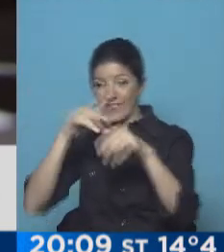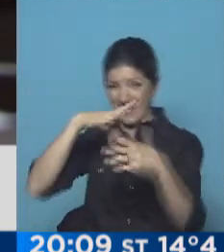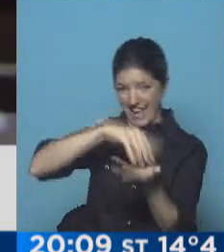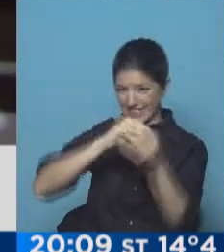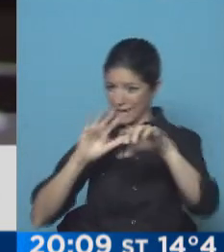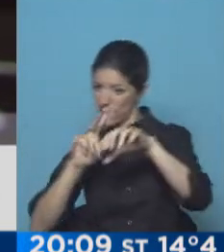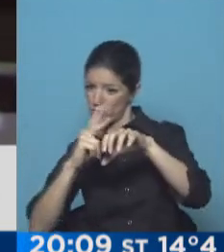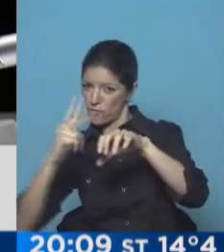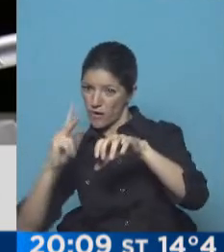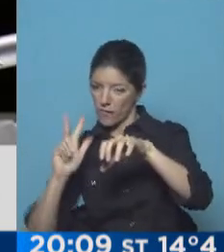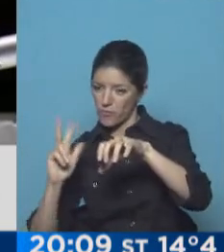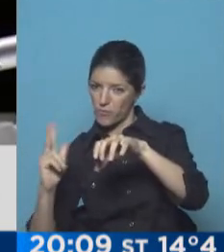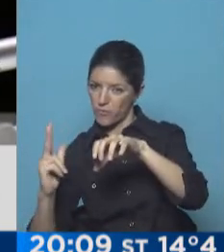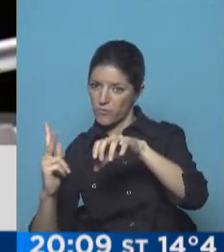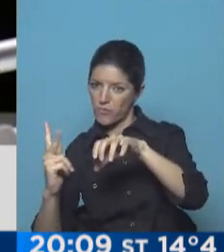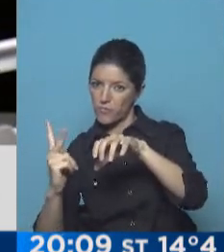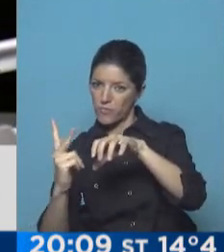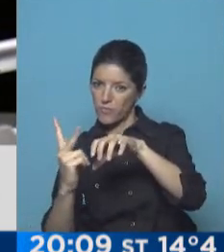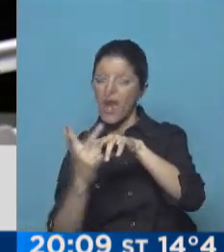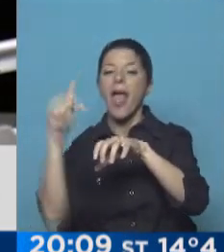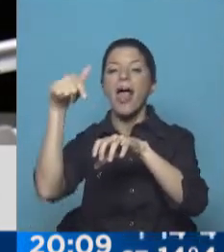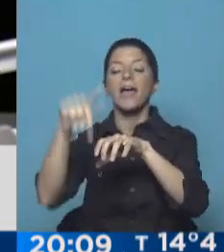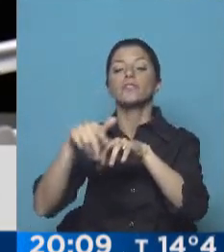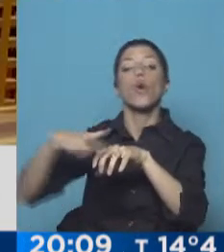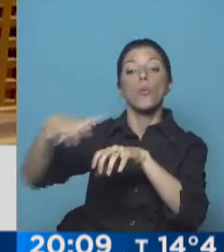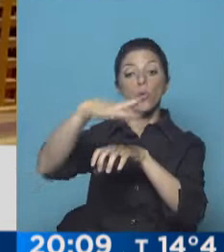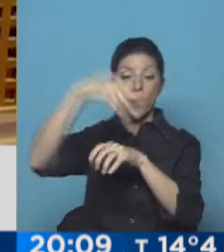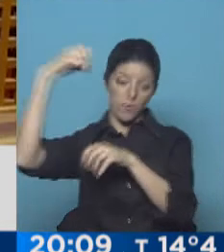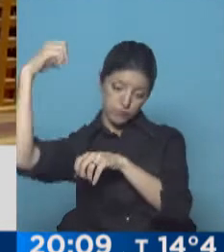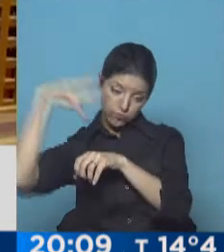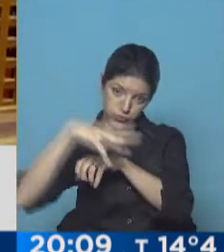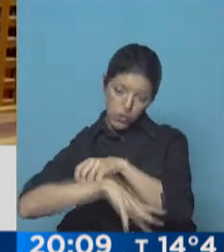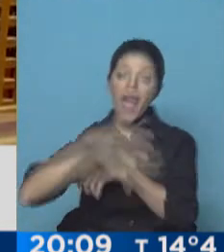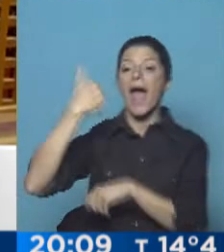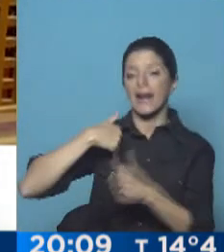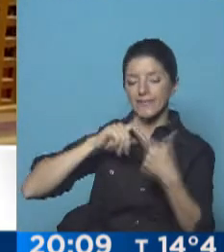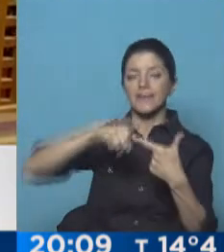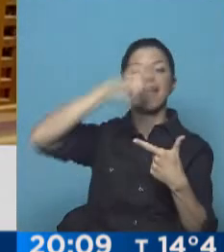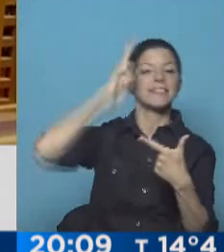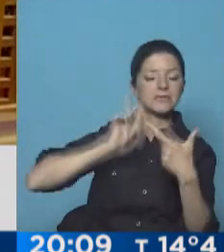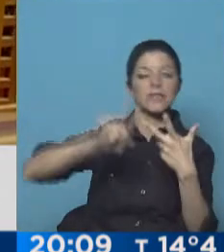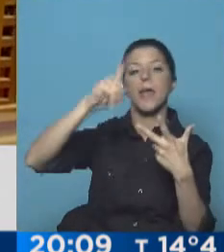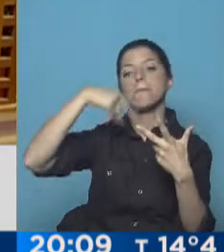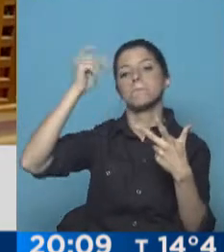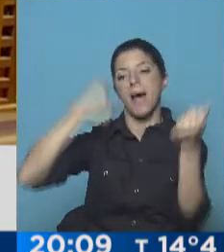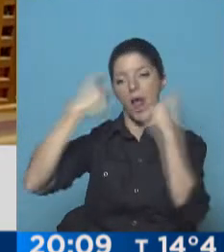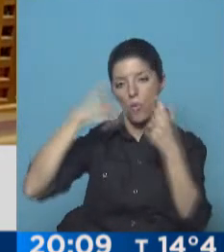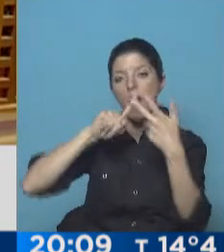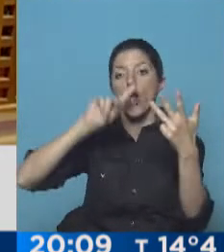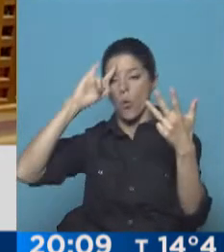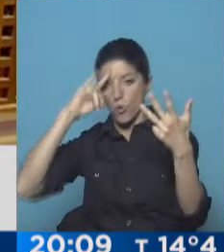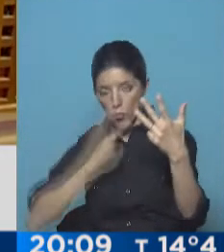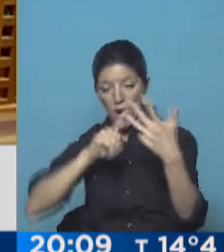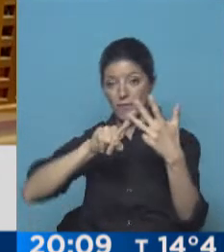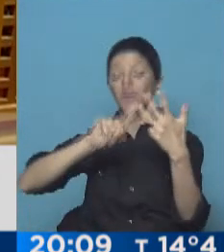una posición que le permite cubrir los territorios de Argentina, Chile, Paraguay y Uruguay, además de una